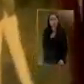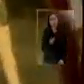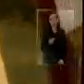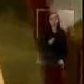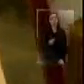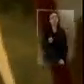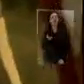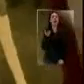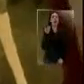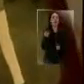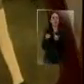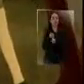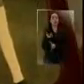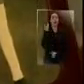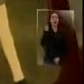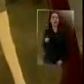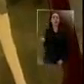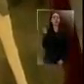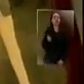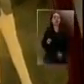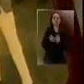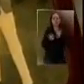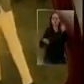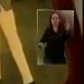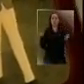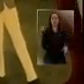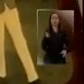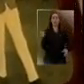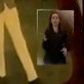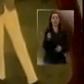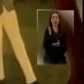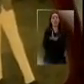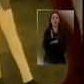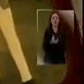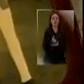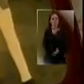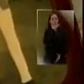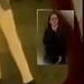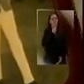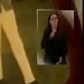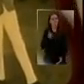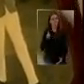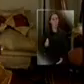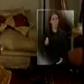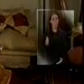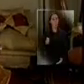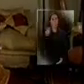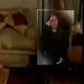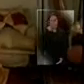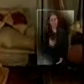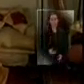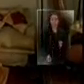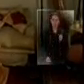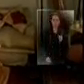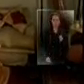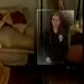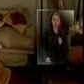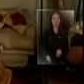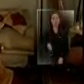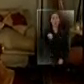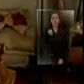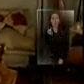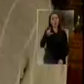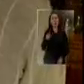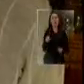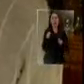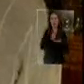era guaripola en su colegio. Oye, él muy guapo. Sí, sí. Mónica